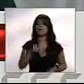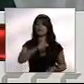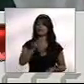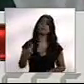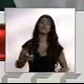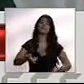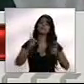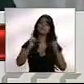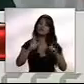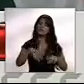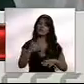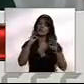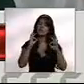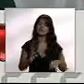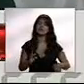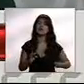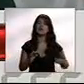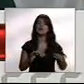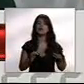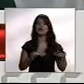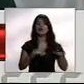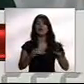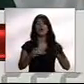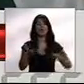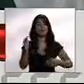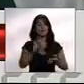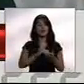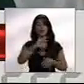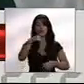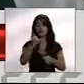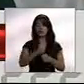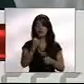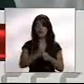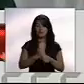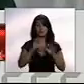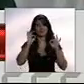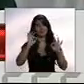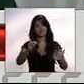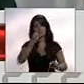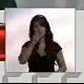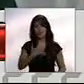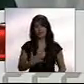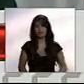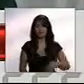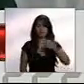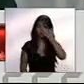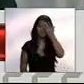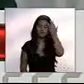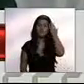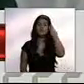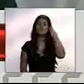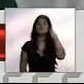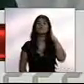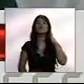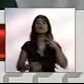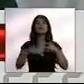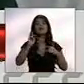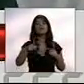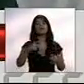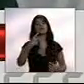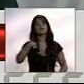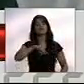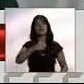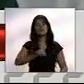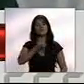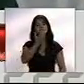permitido hacer de esta jornada, una vez más, una jornada exitosa. Expresamos también